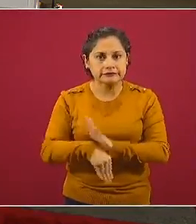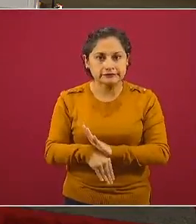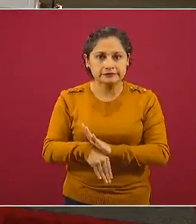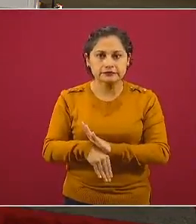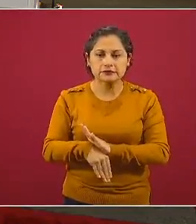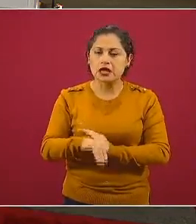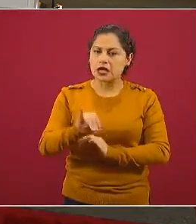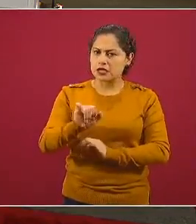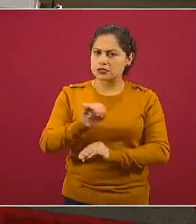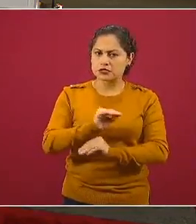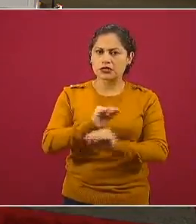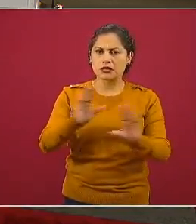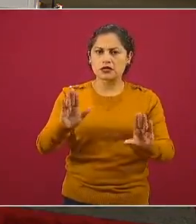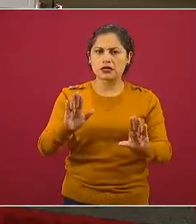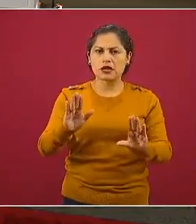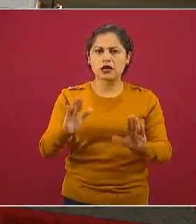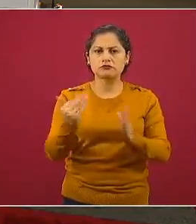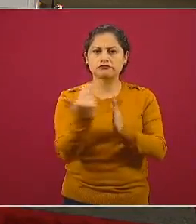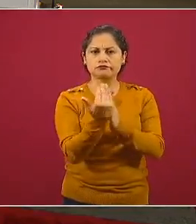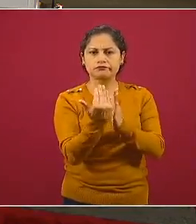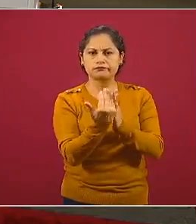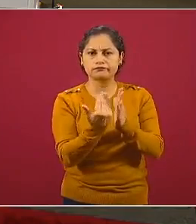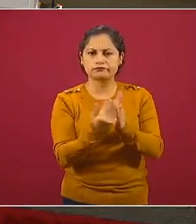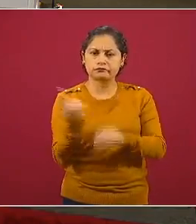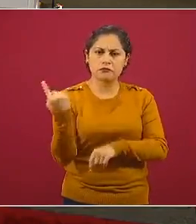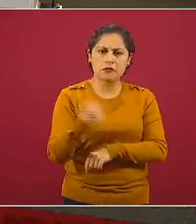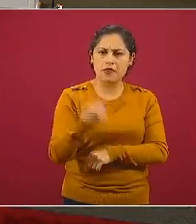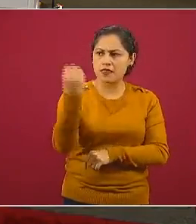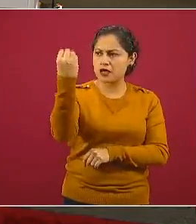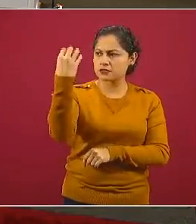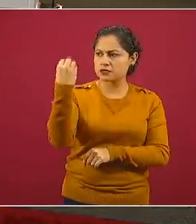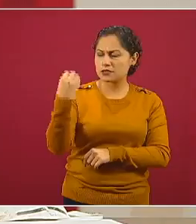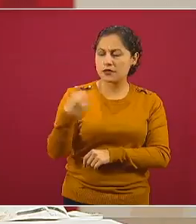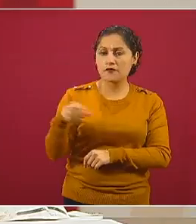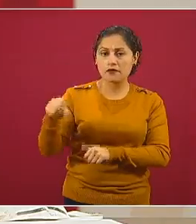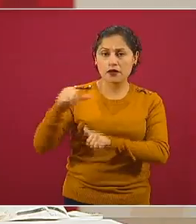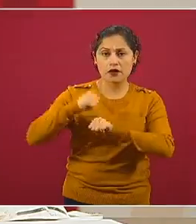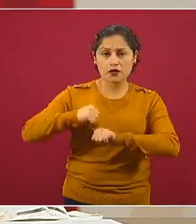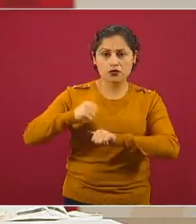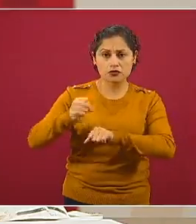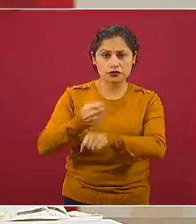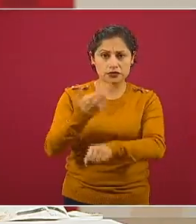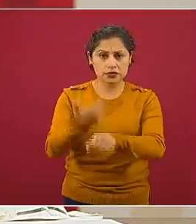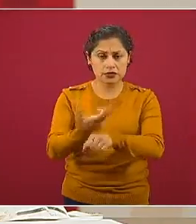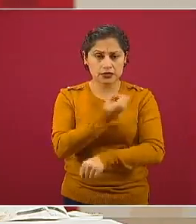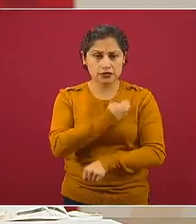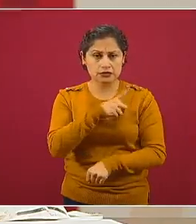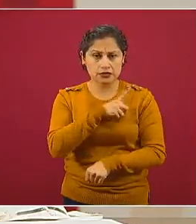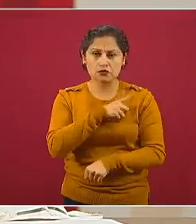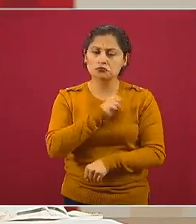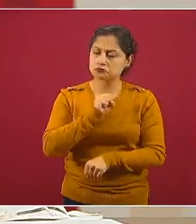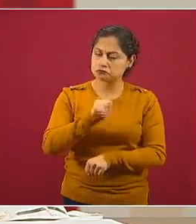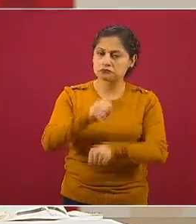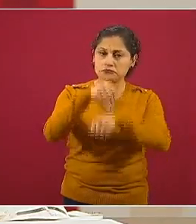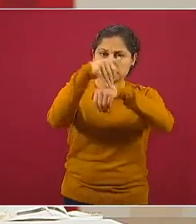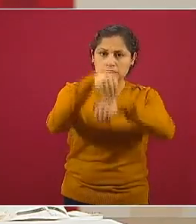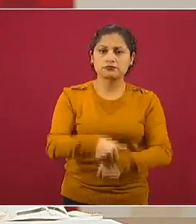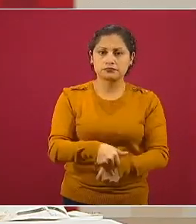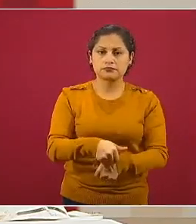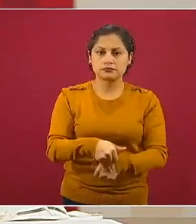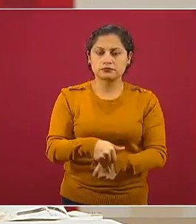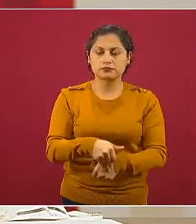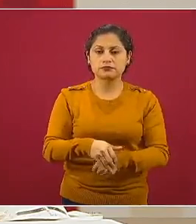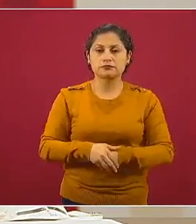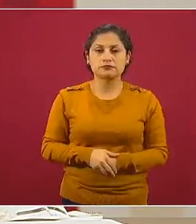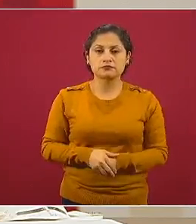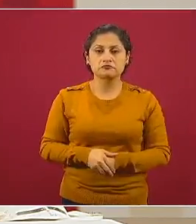el rigor de los semáforos que ha puesto en marcha la Secretaría de Salud a través del